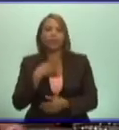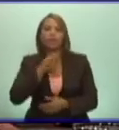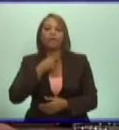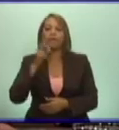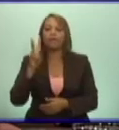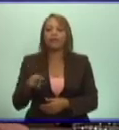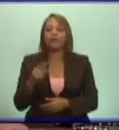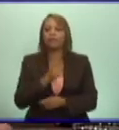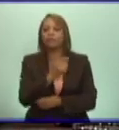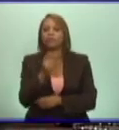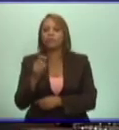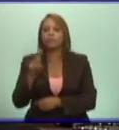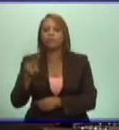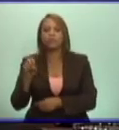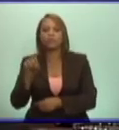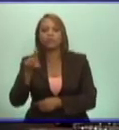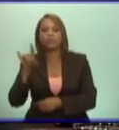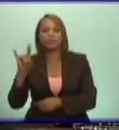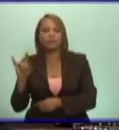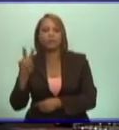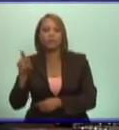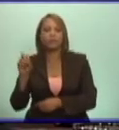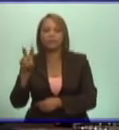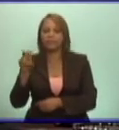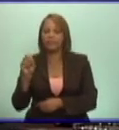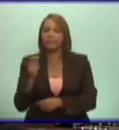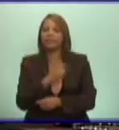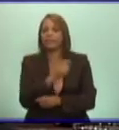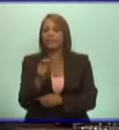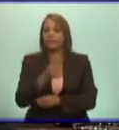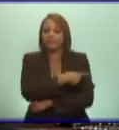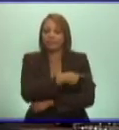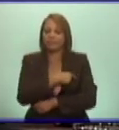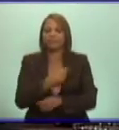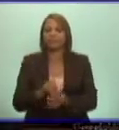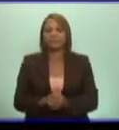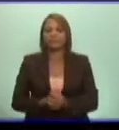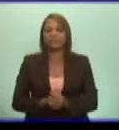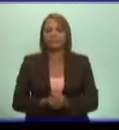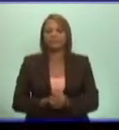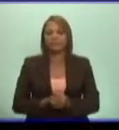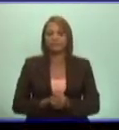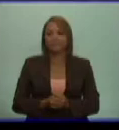escolar 2019-2020 en la enseñanza primaria.